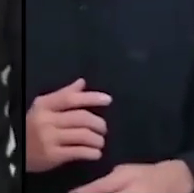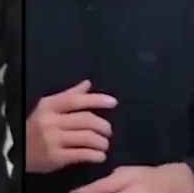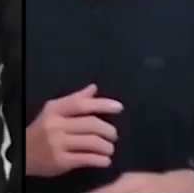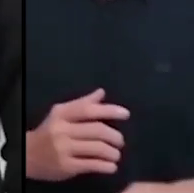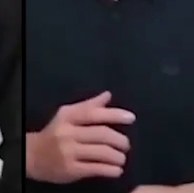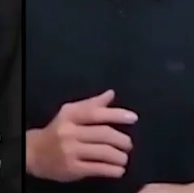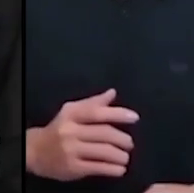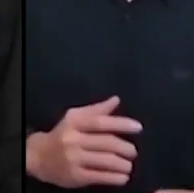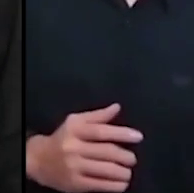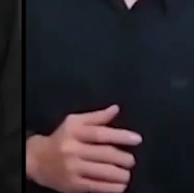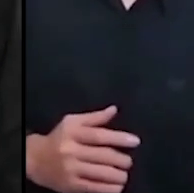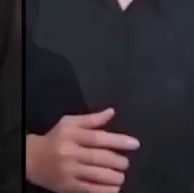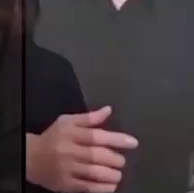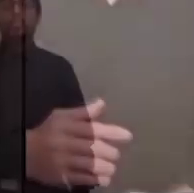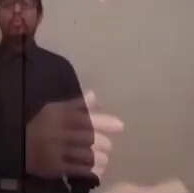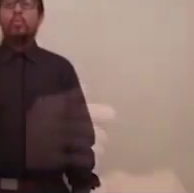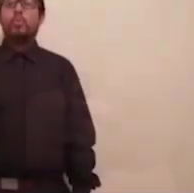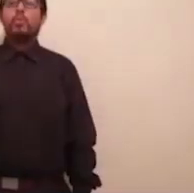ministra